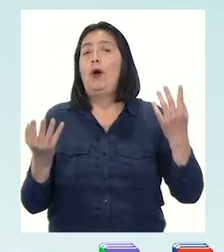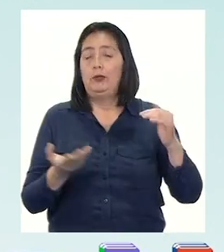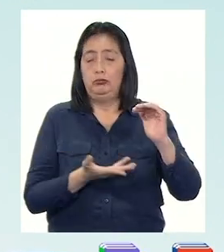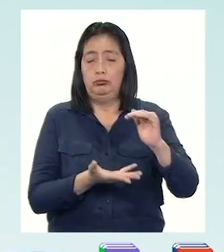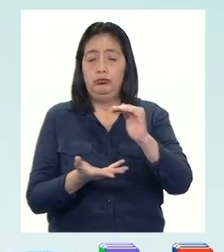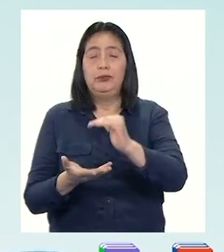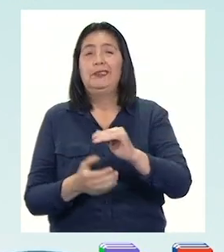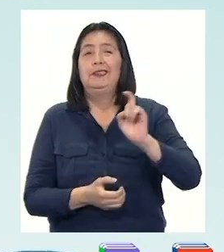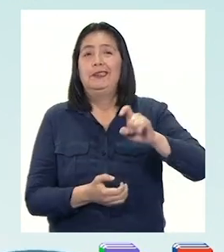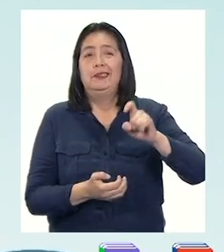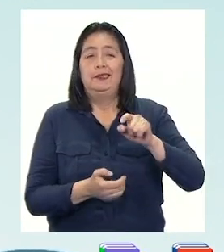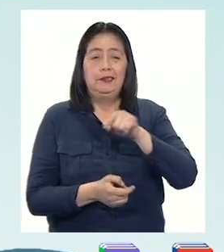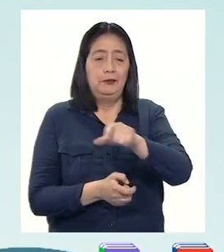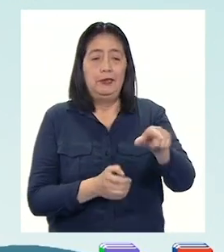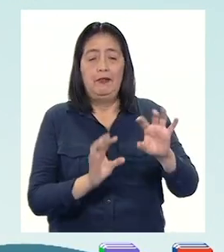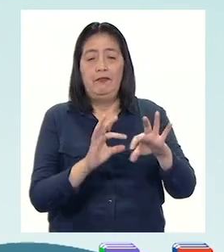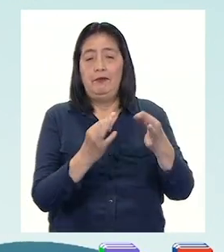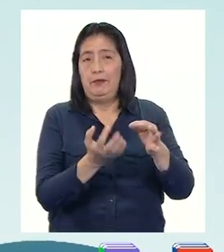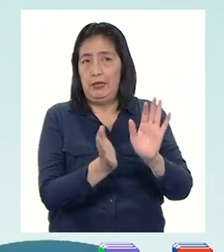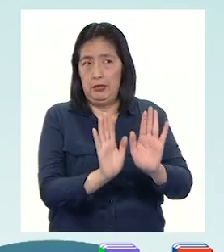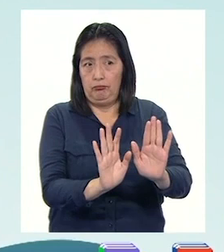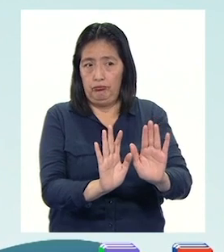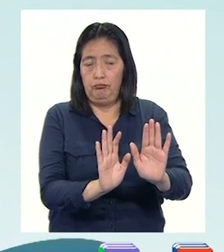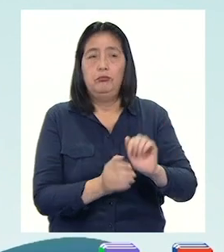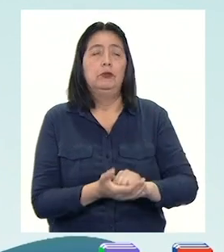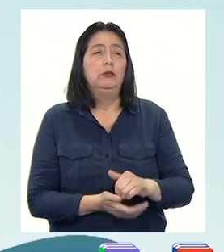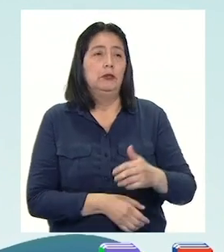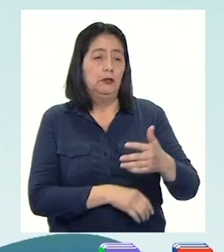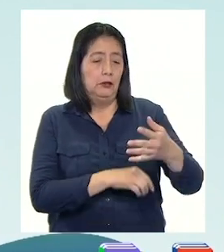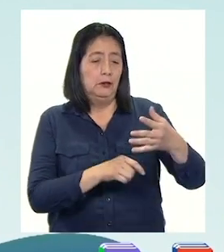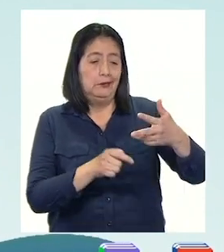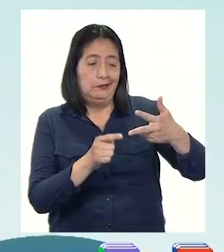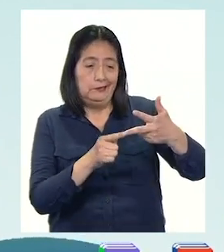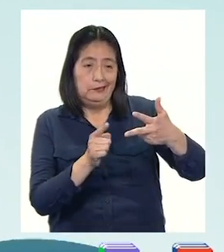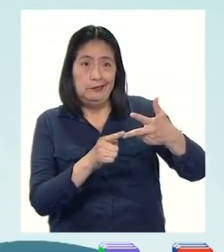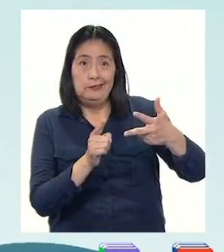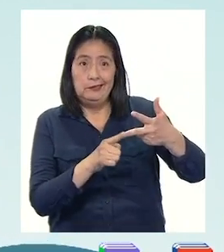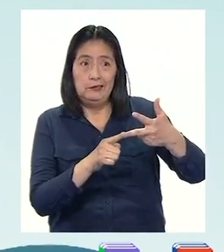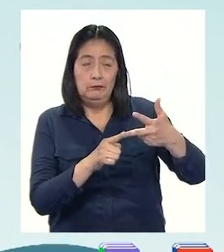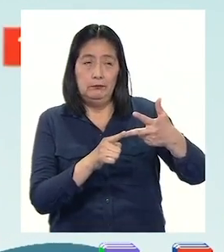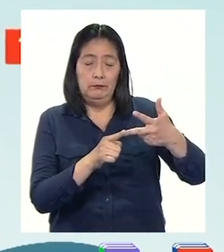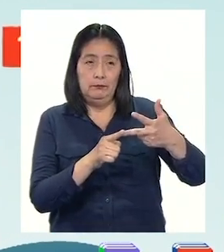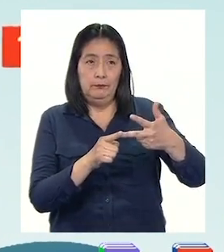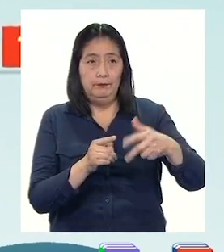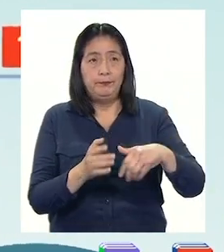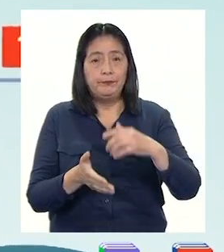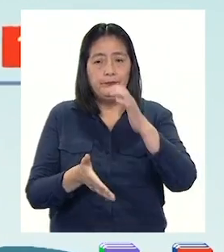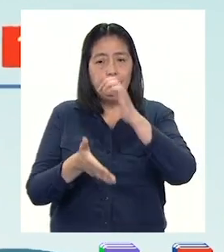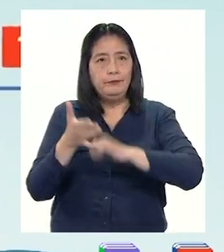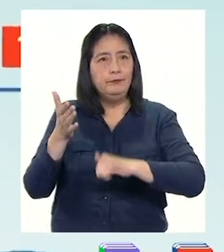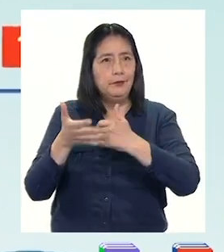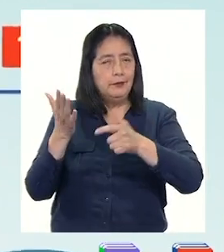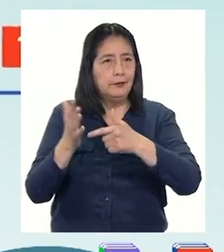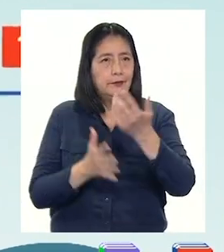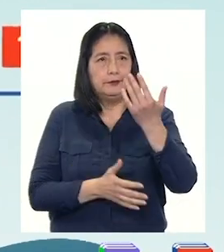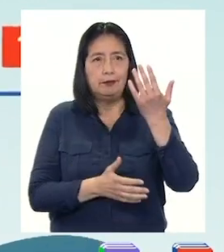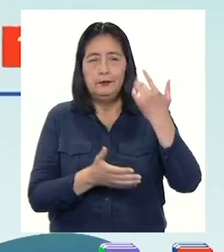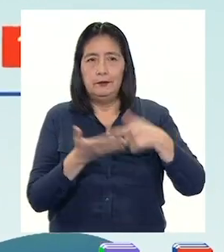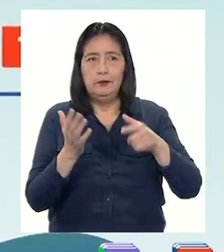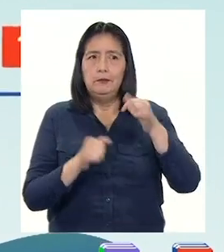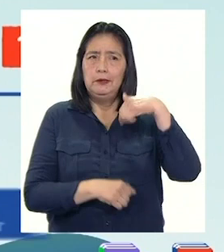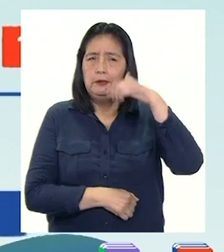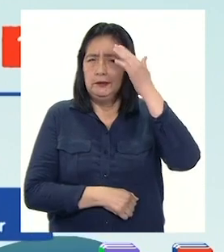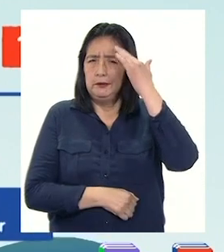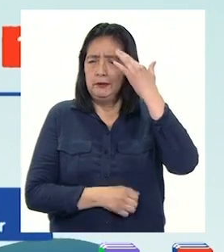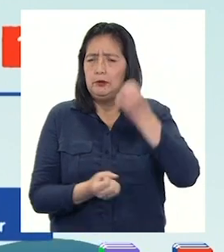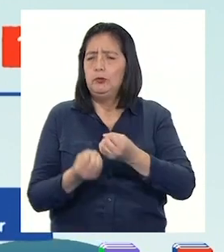sacos necesarios para las familias. Paso 3. restar las cantidades anteriores para